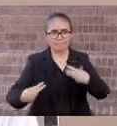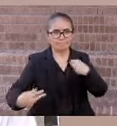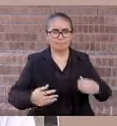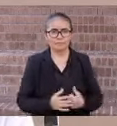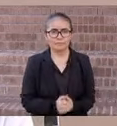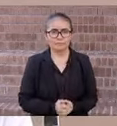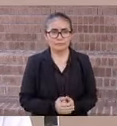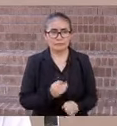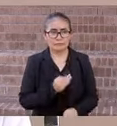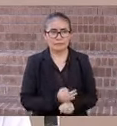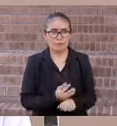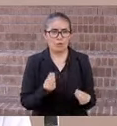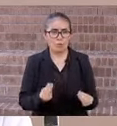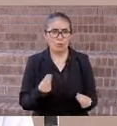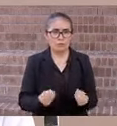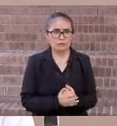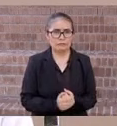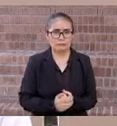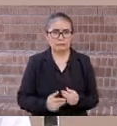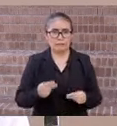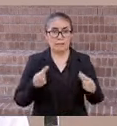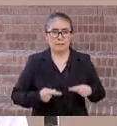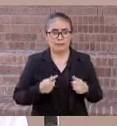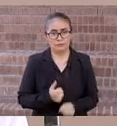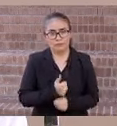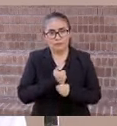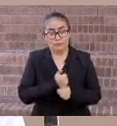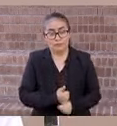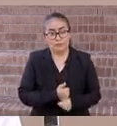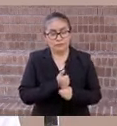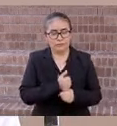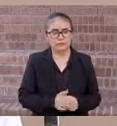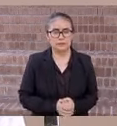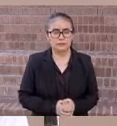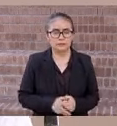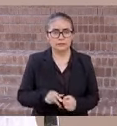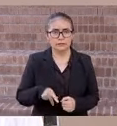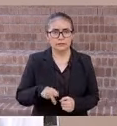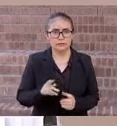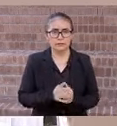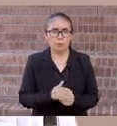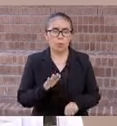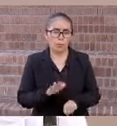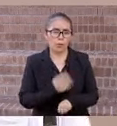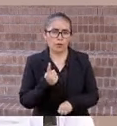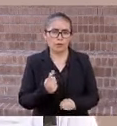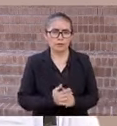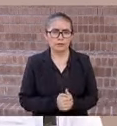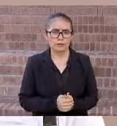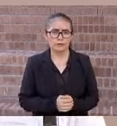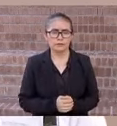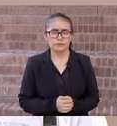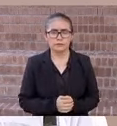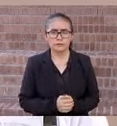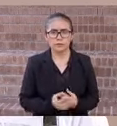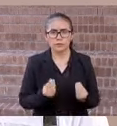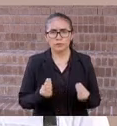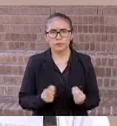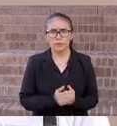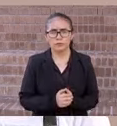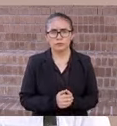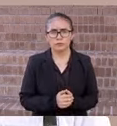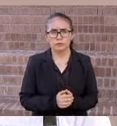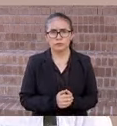nos ha afectado sobre todo porque muchos han